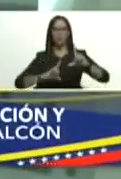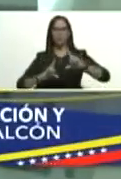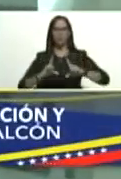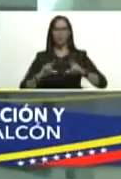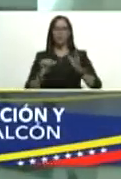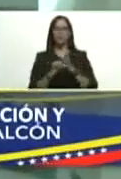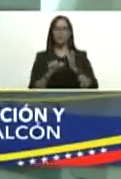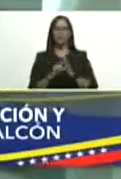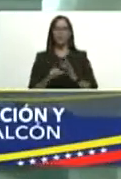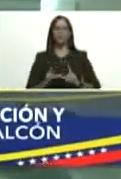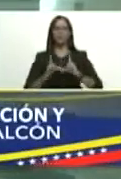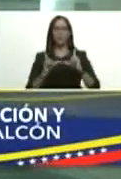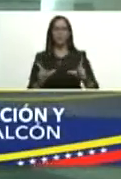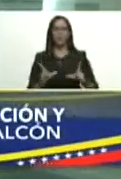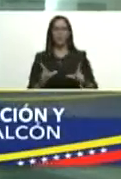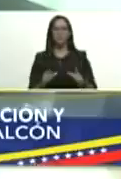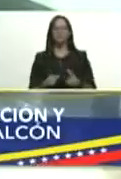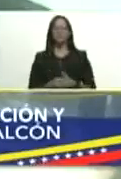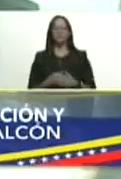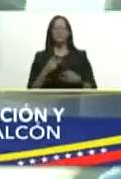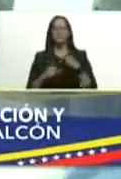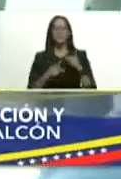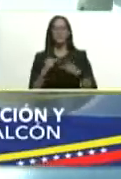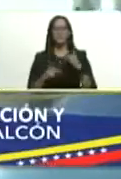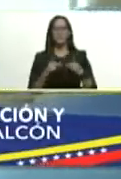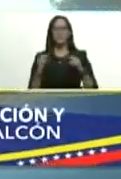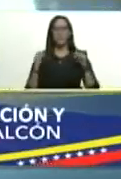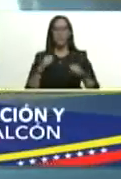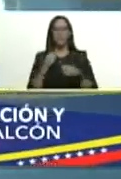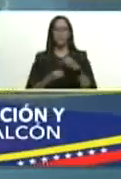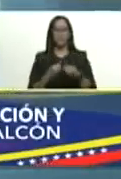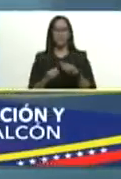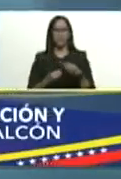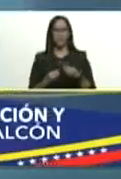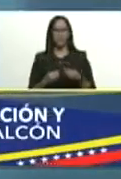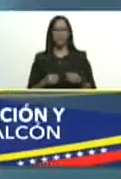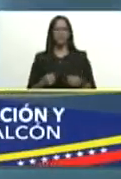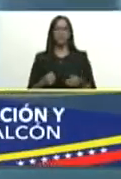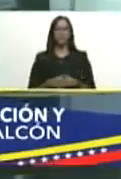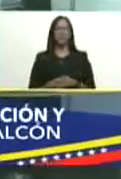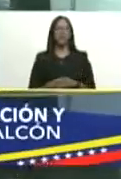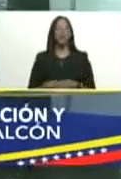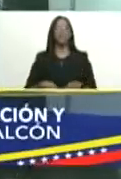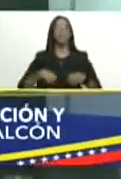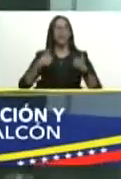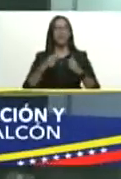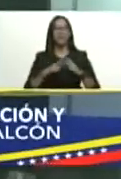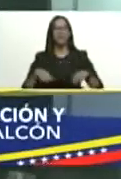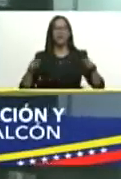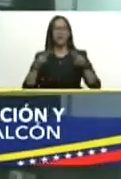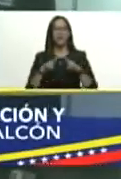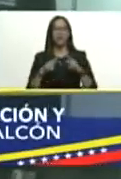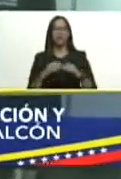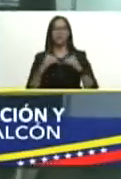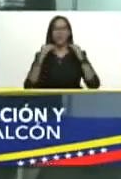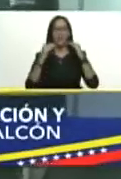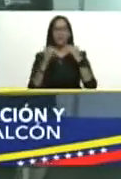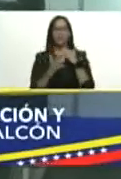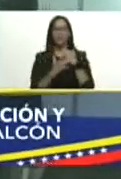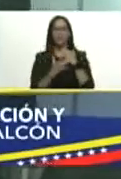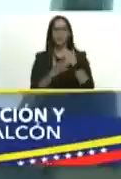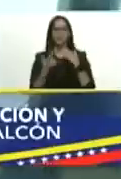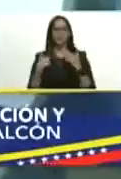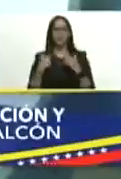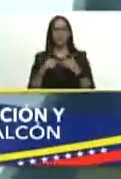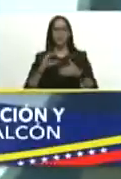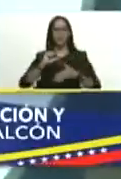donde se certifica la calidad de las producciones que aquí se hace, de los más valores de alta tecnología que puede tener América